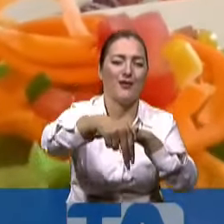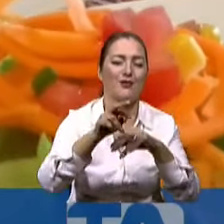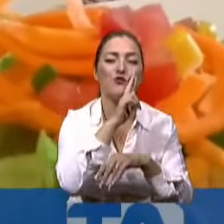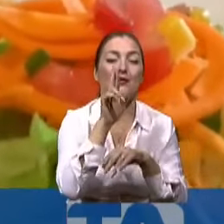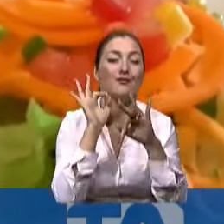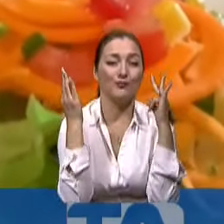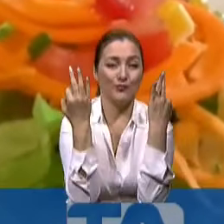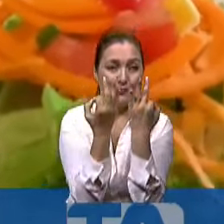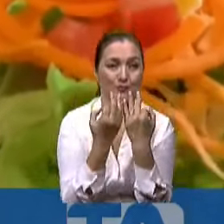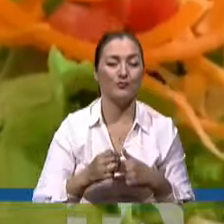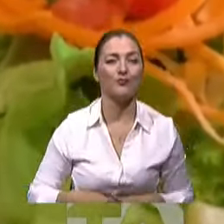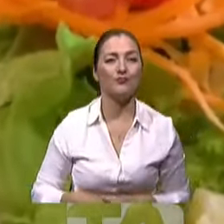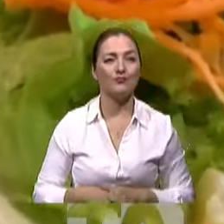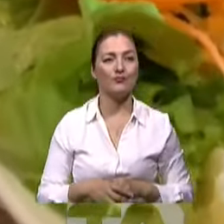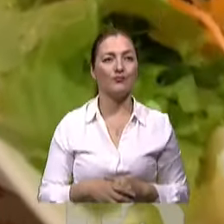familia.